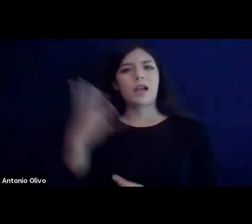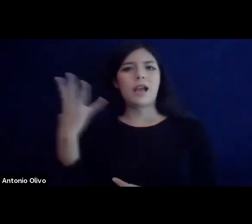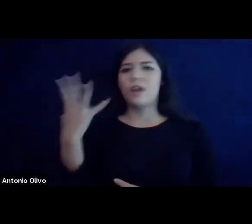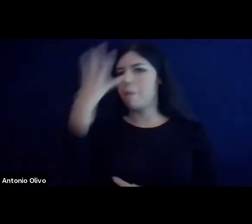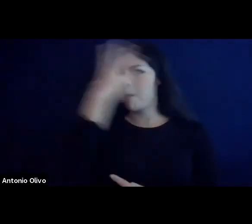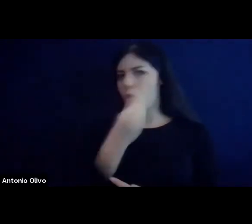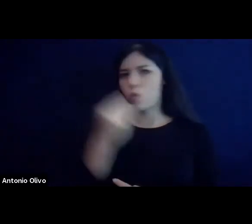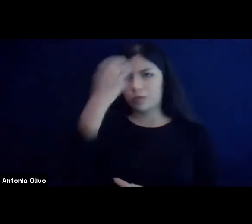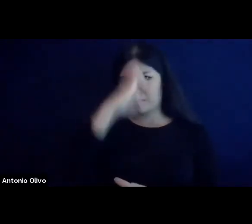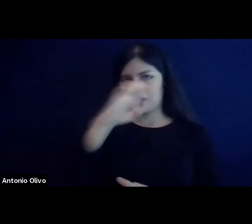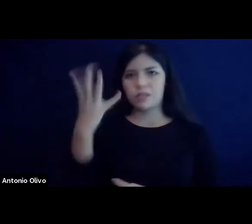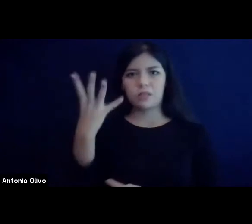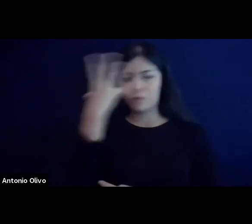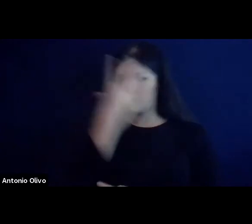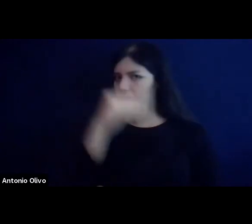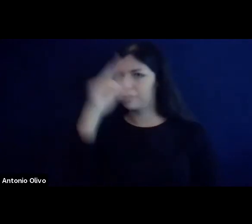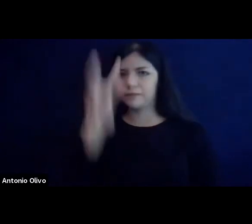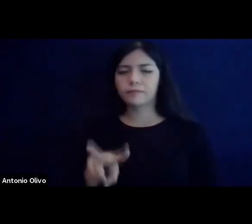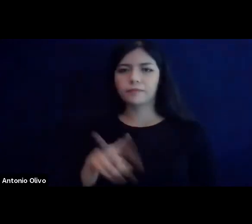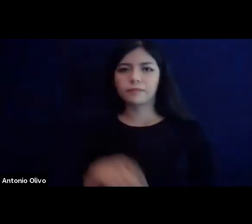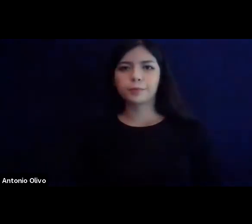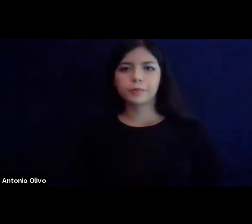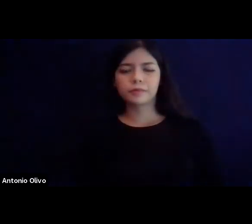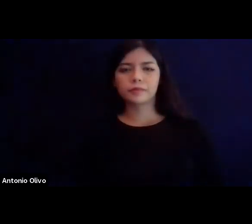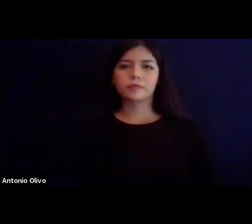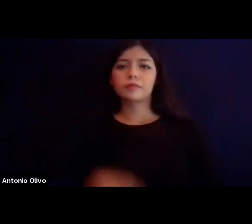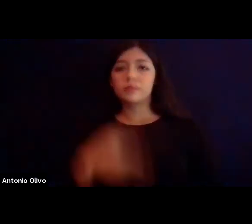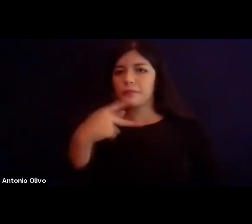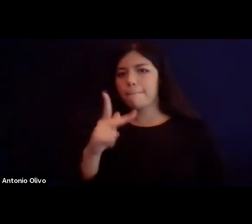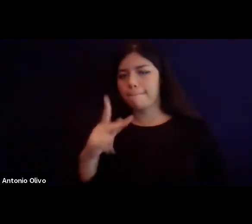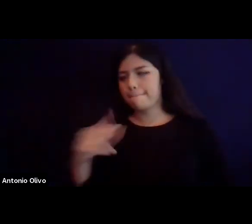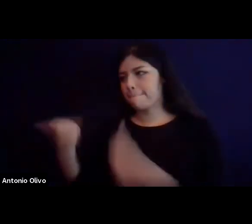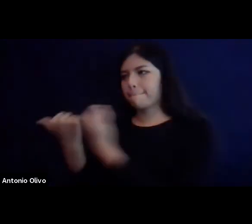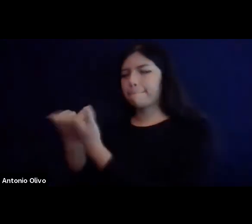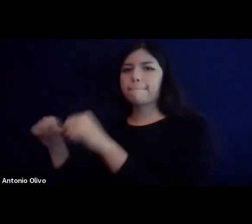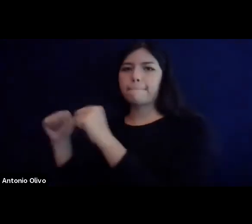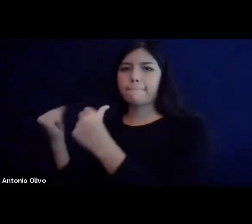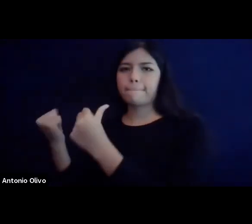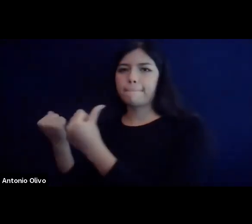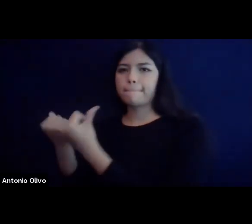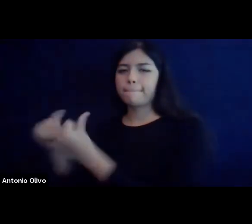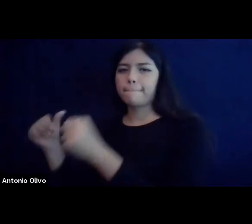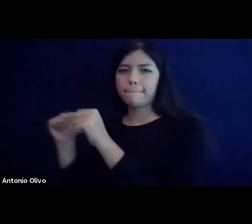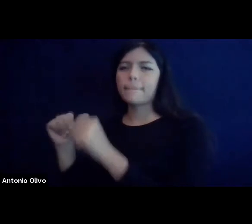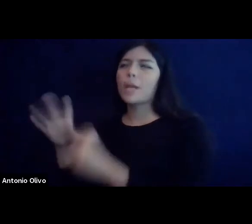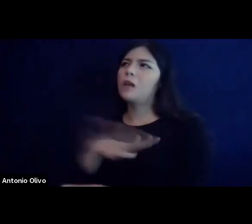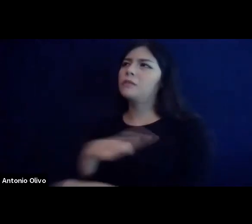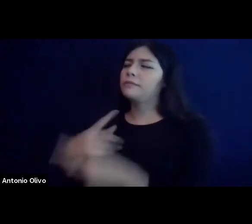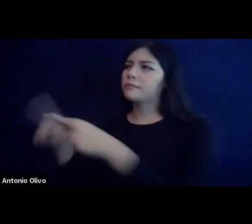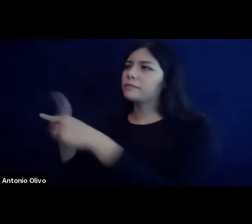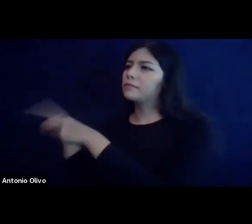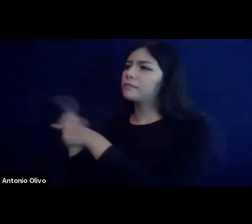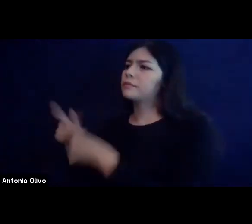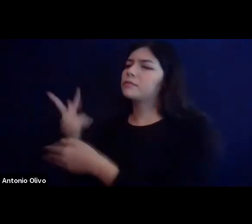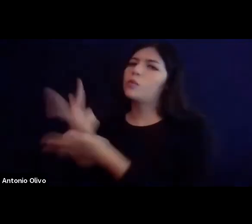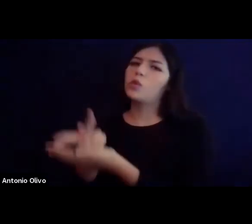las asociaciones civiles, pues ya sabemos que se trabaja por proyectos y finalmente